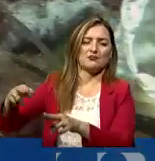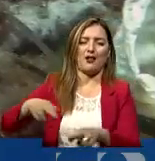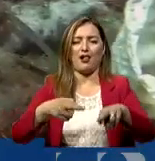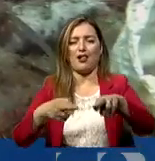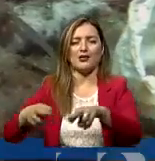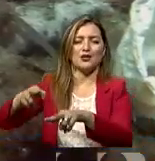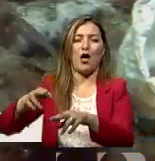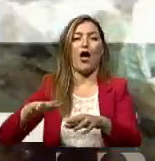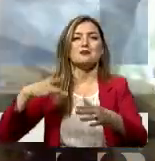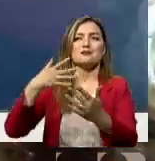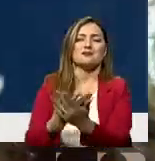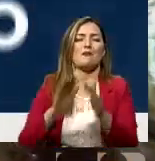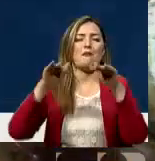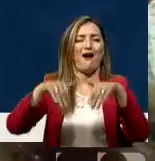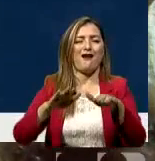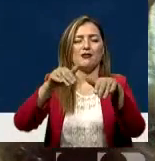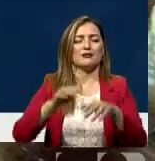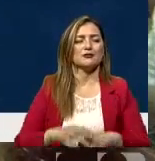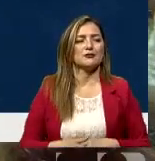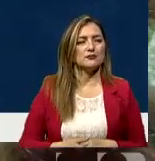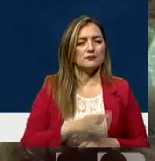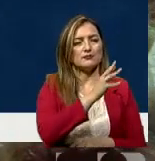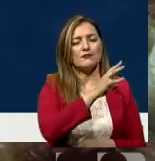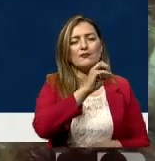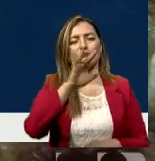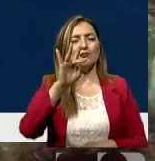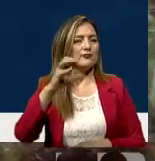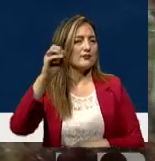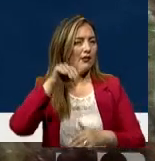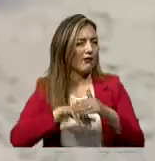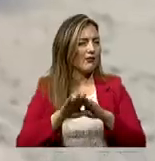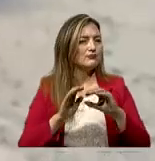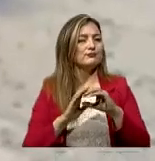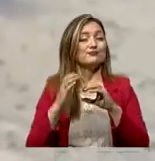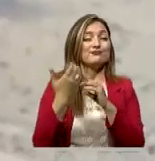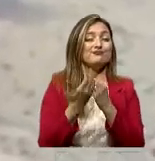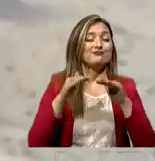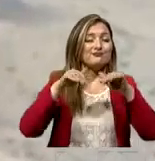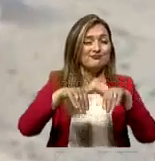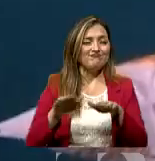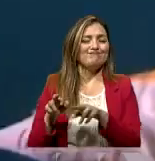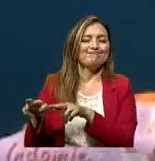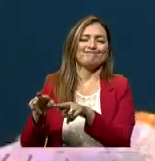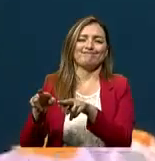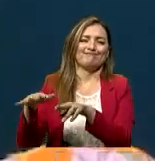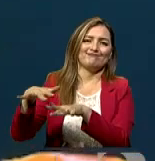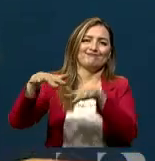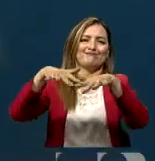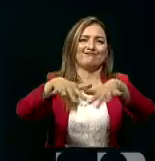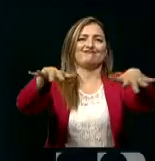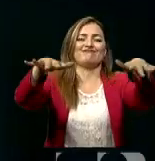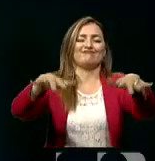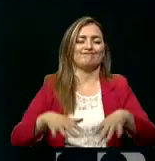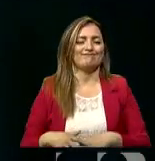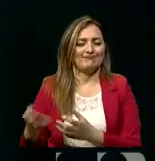Esmeraldas. Se estima que entre el 60 y el 80% de los plásticos que ingresan a los océanos es a través de los ríos. Es por eso que esta